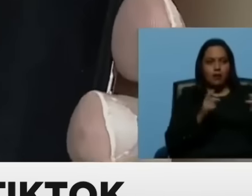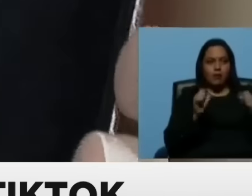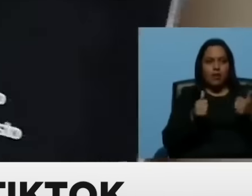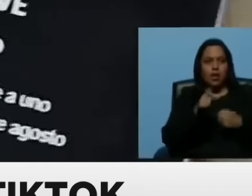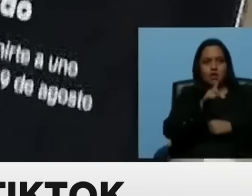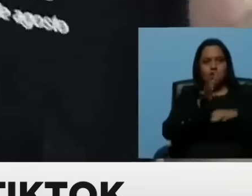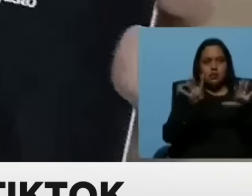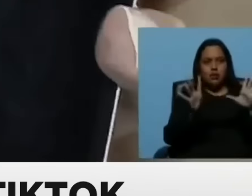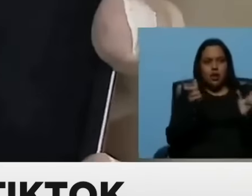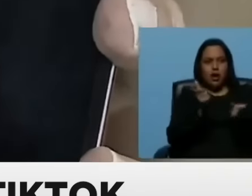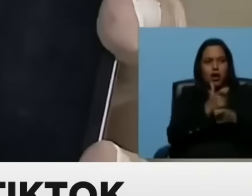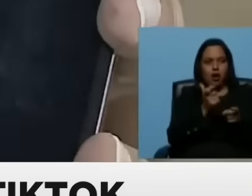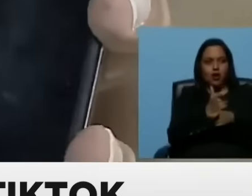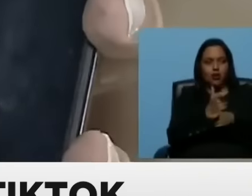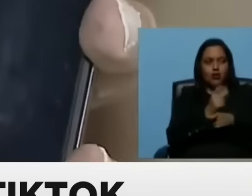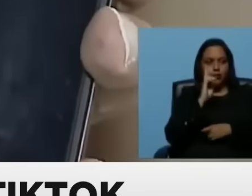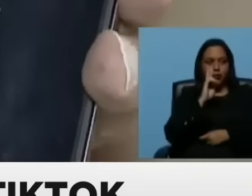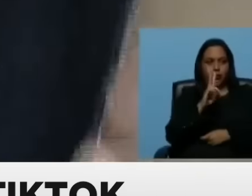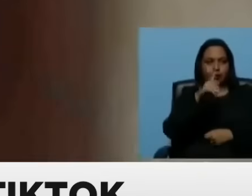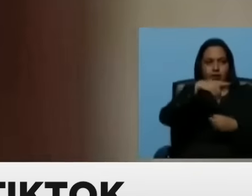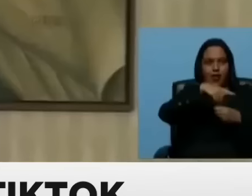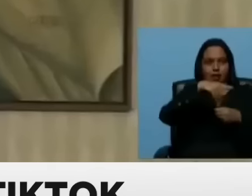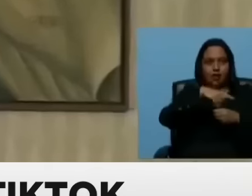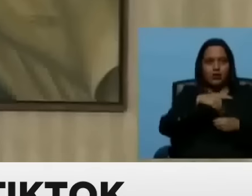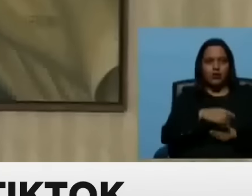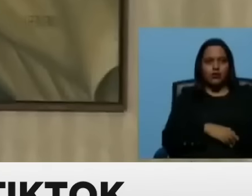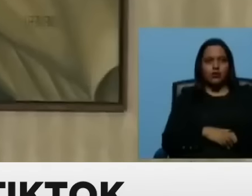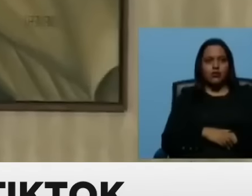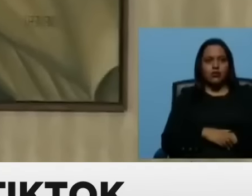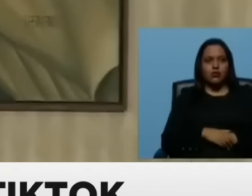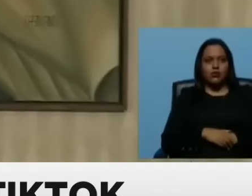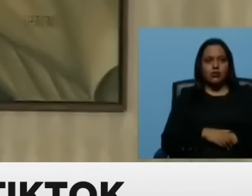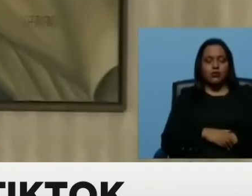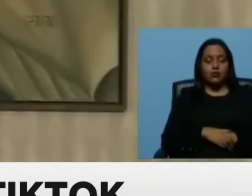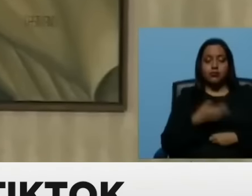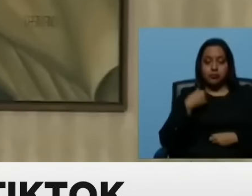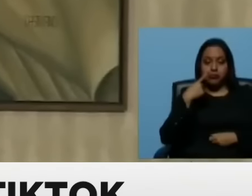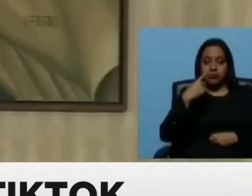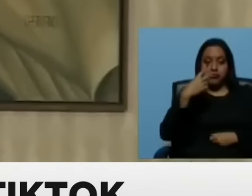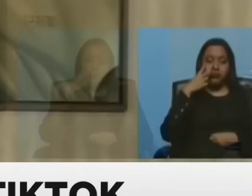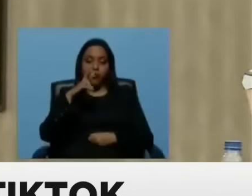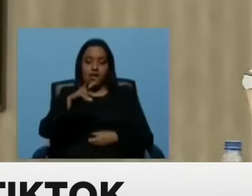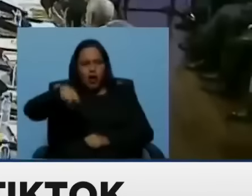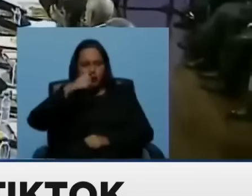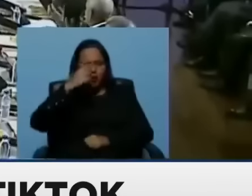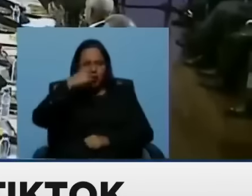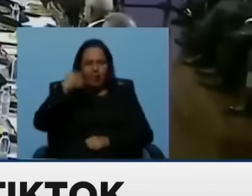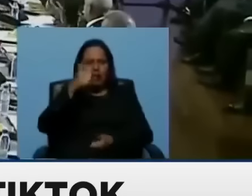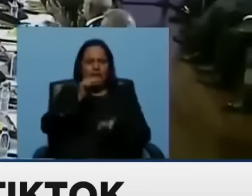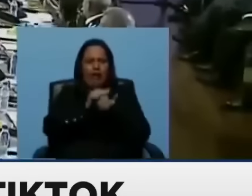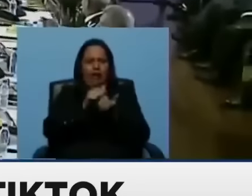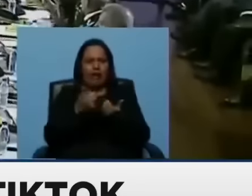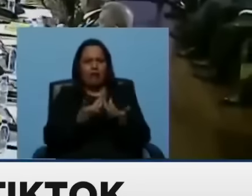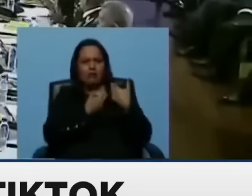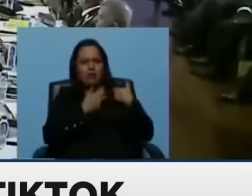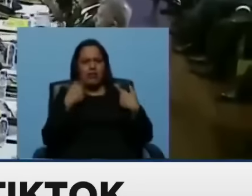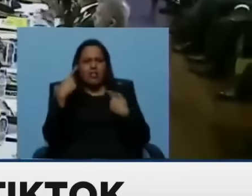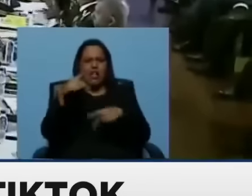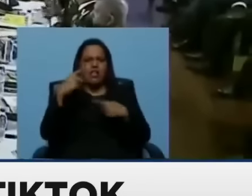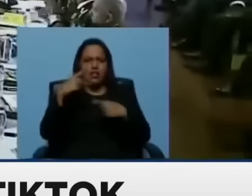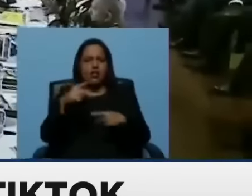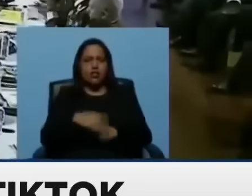la guerra civil en Venezuela, de apoyar el fascismo en América Latina y en todo el mundo. Durante esta locución,